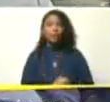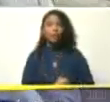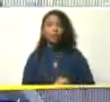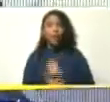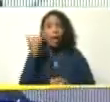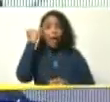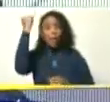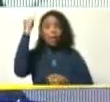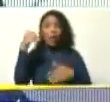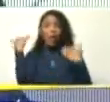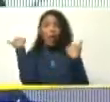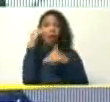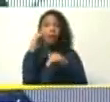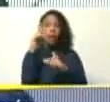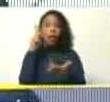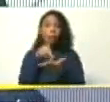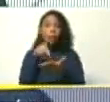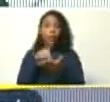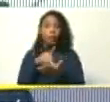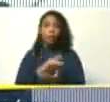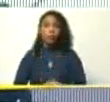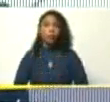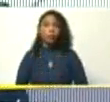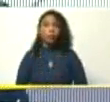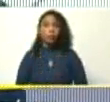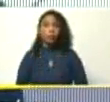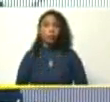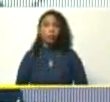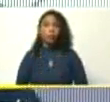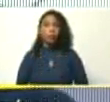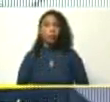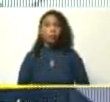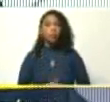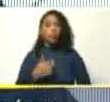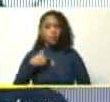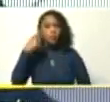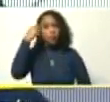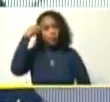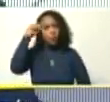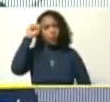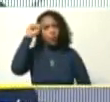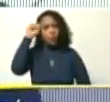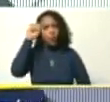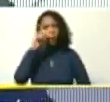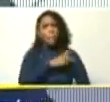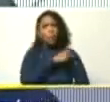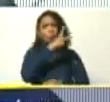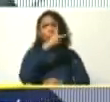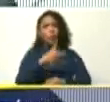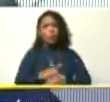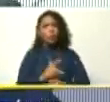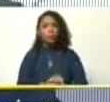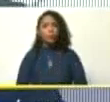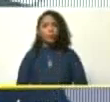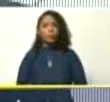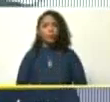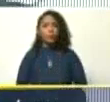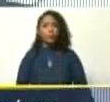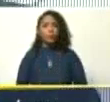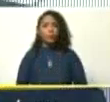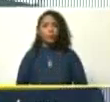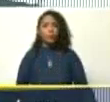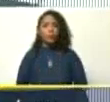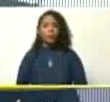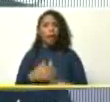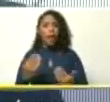un límite a las intervenciones, ¿no? Yo recuerdo que los poetas que suelen